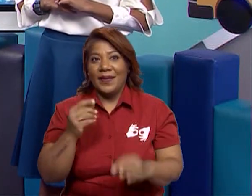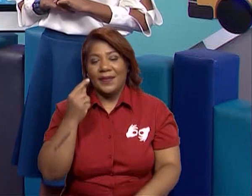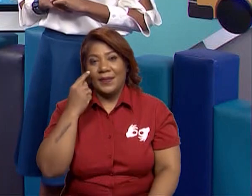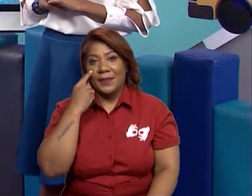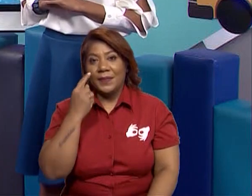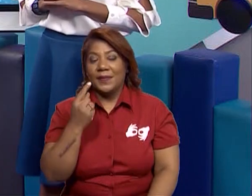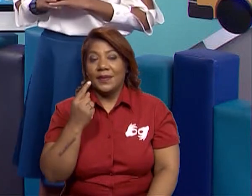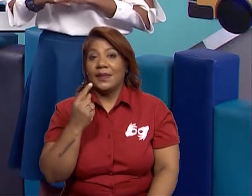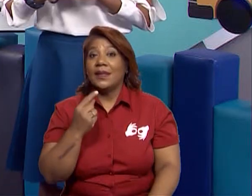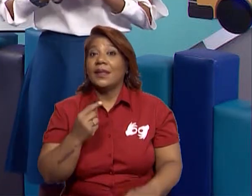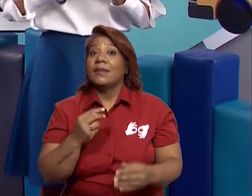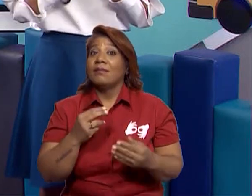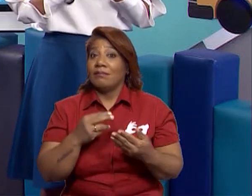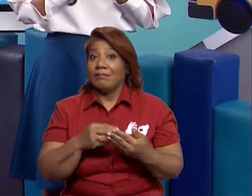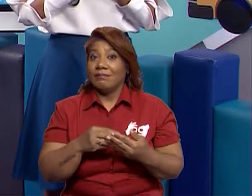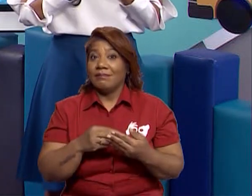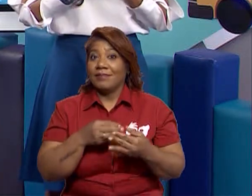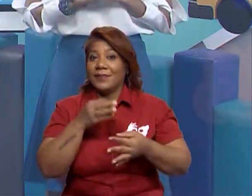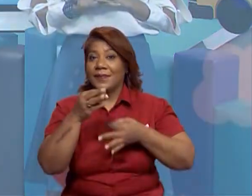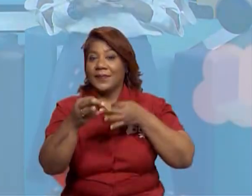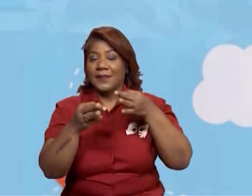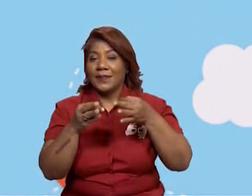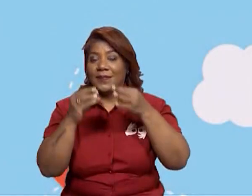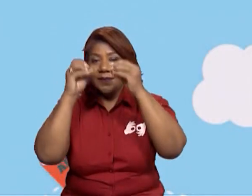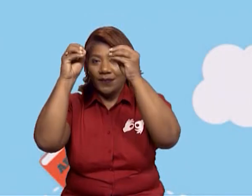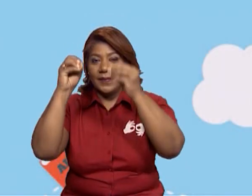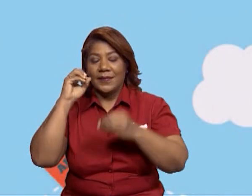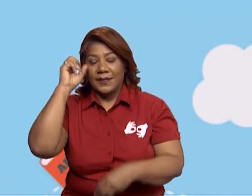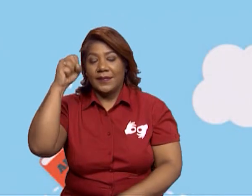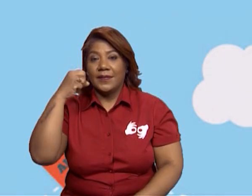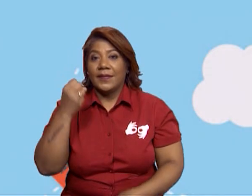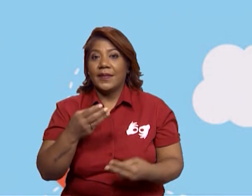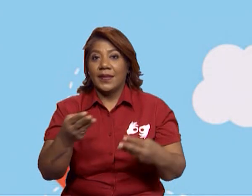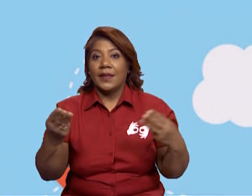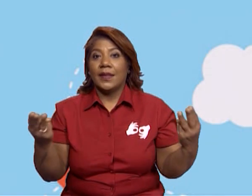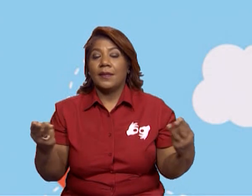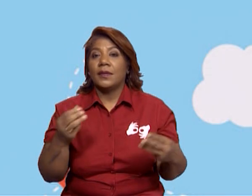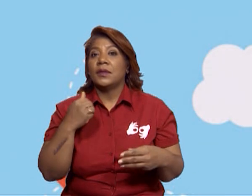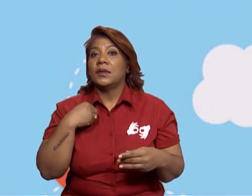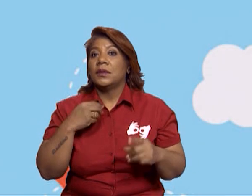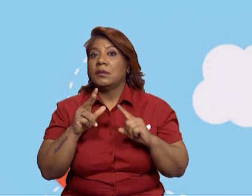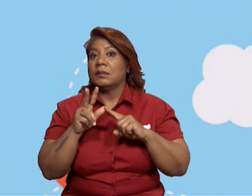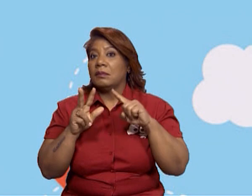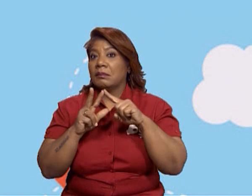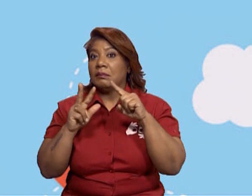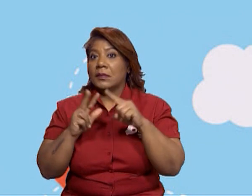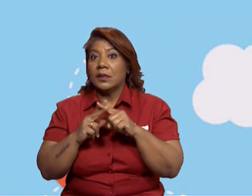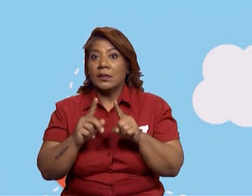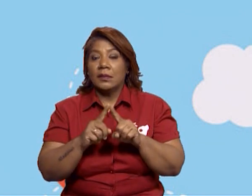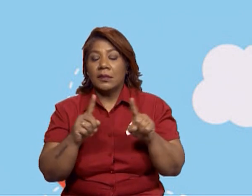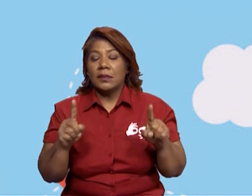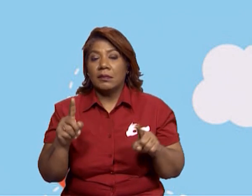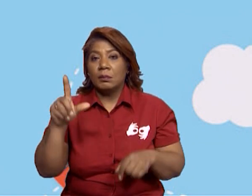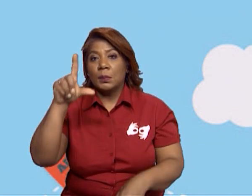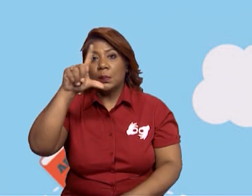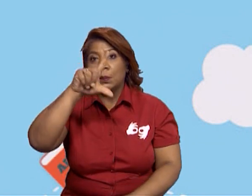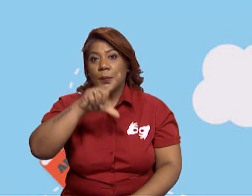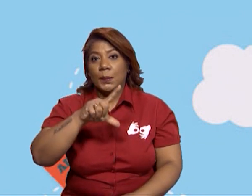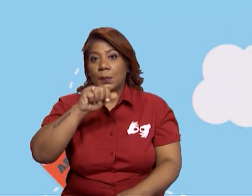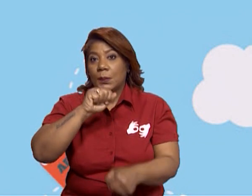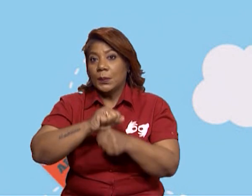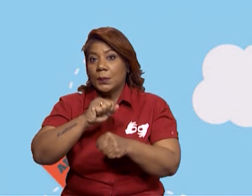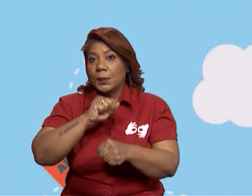lo siguiente. Maestra. La materia puede estar en diferentes estados, como ya les mencionamos, líquido,